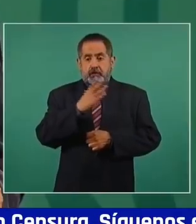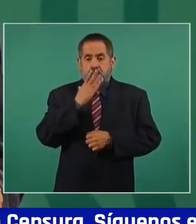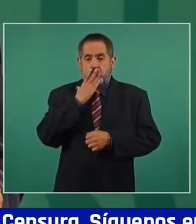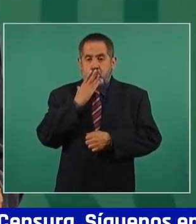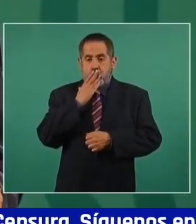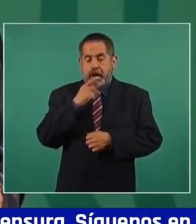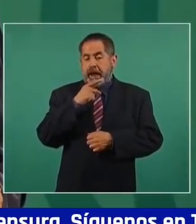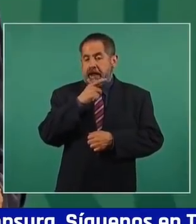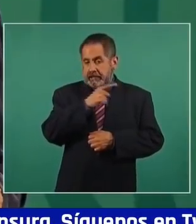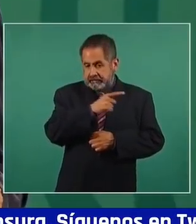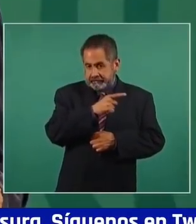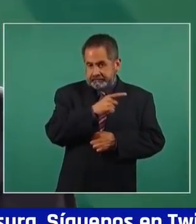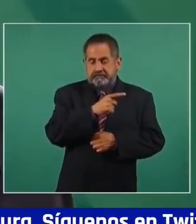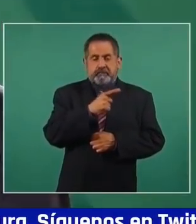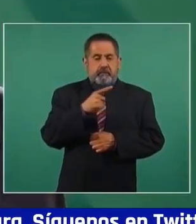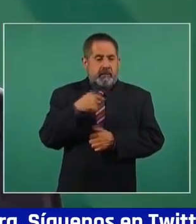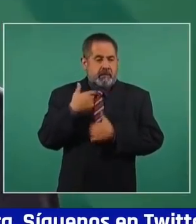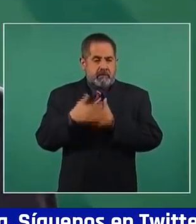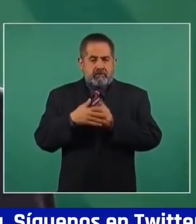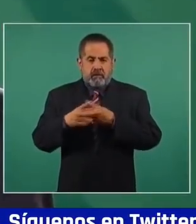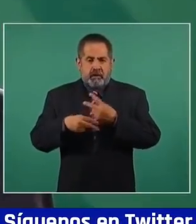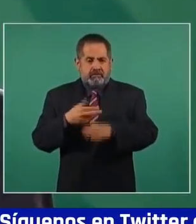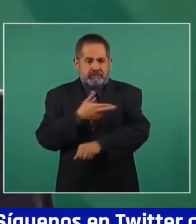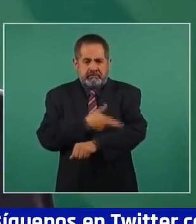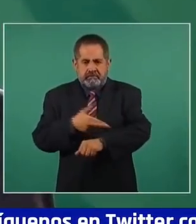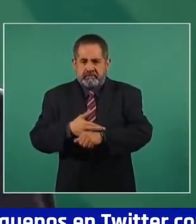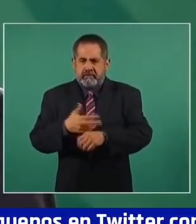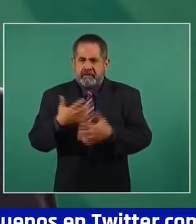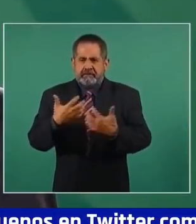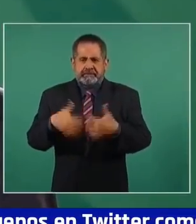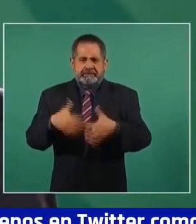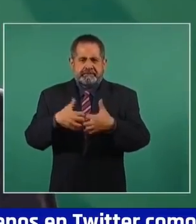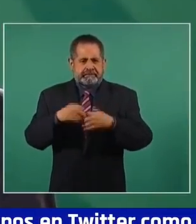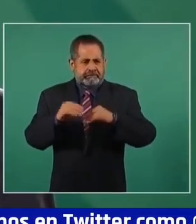para producir la energía